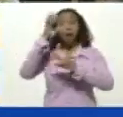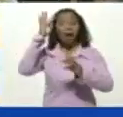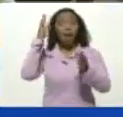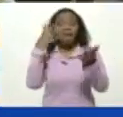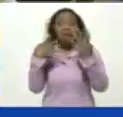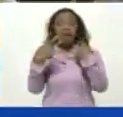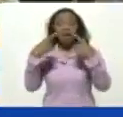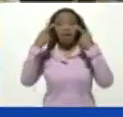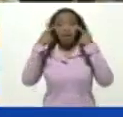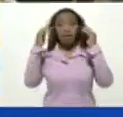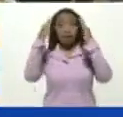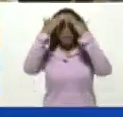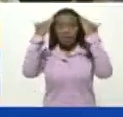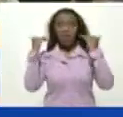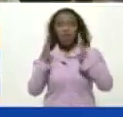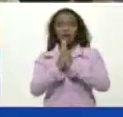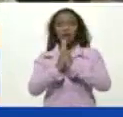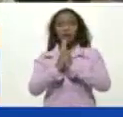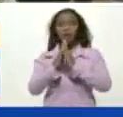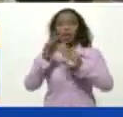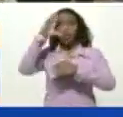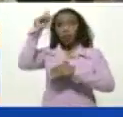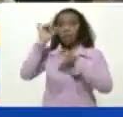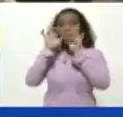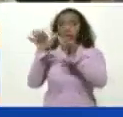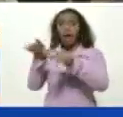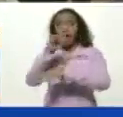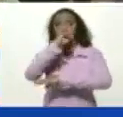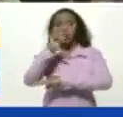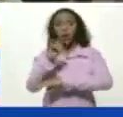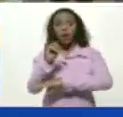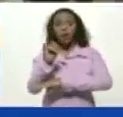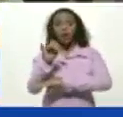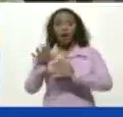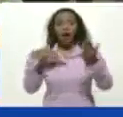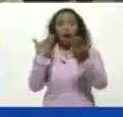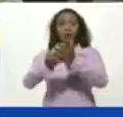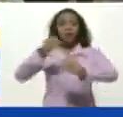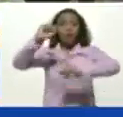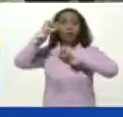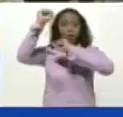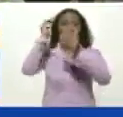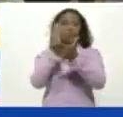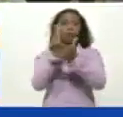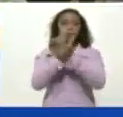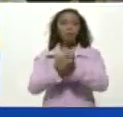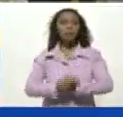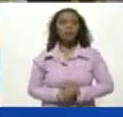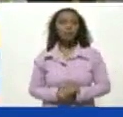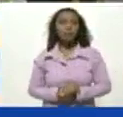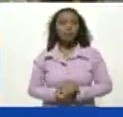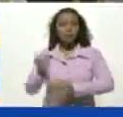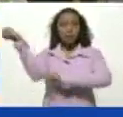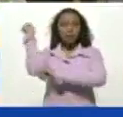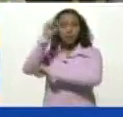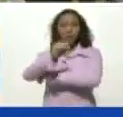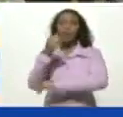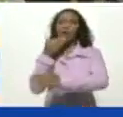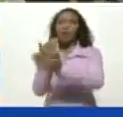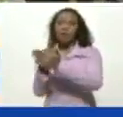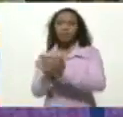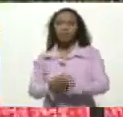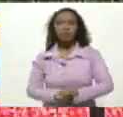la Chinita. Omar Prieto, que Dios te bendiga, que Dios bendiga el Zulia. Hasta la victoria siempre. Venceremos, muchas